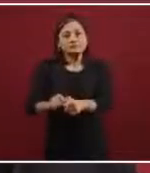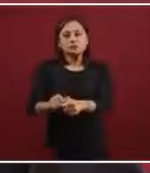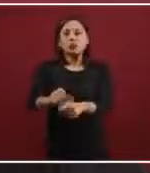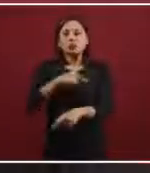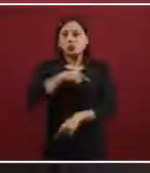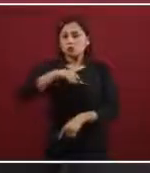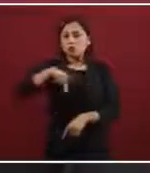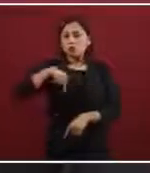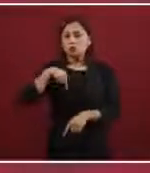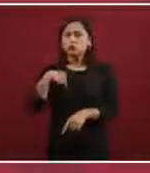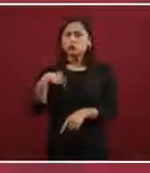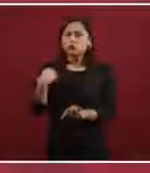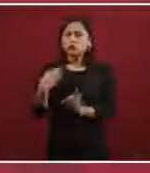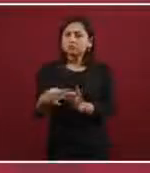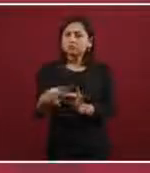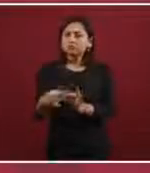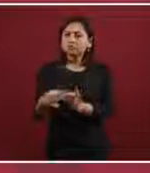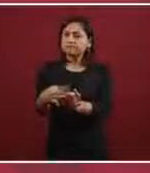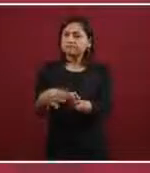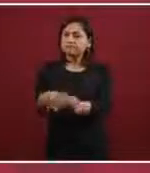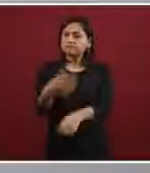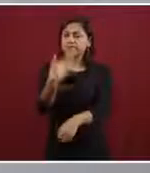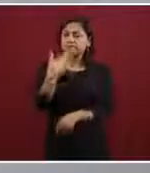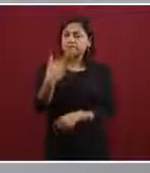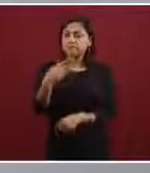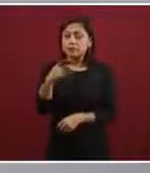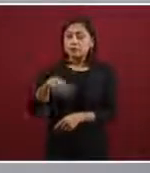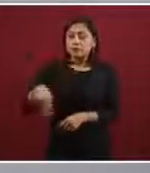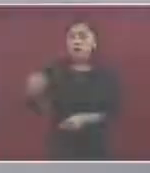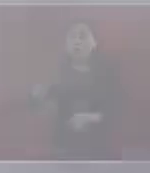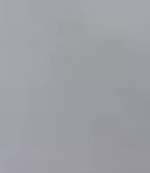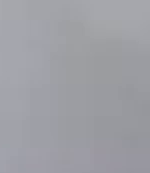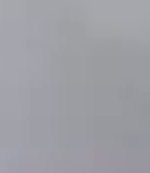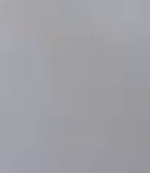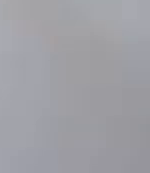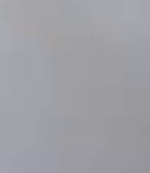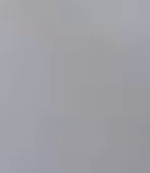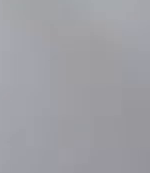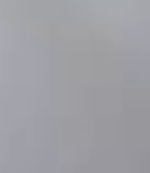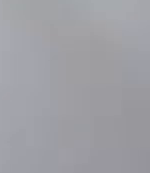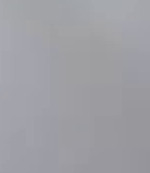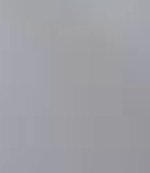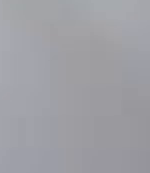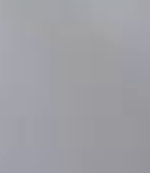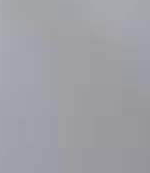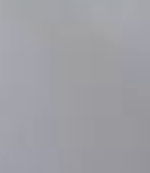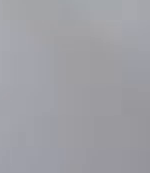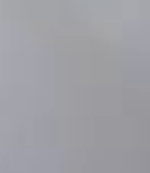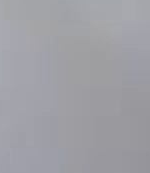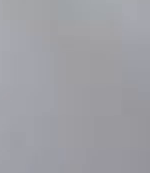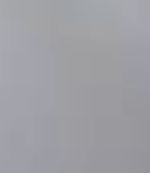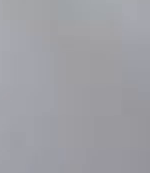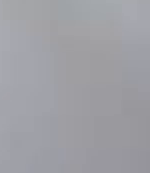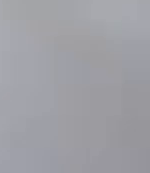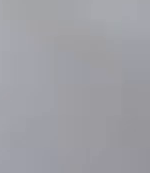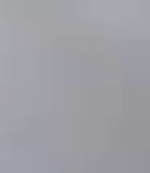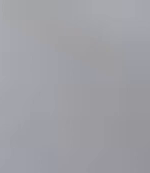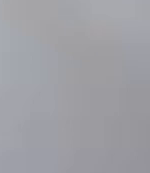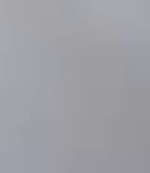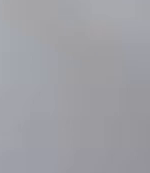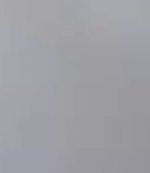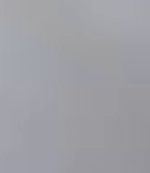que no haya duda de que vamos muy bien y que vamos a ir